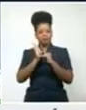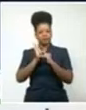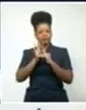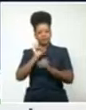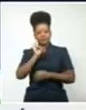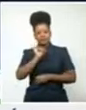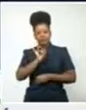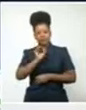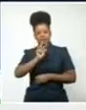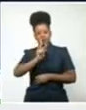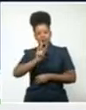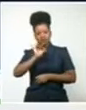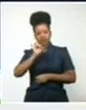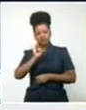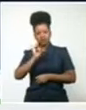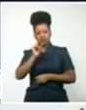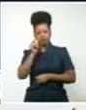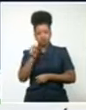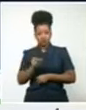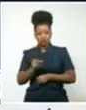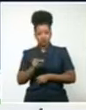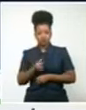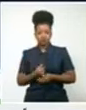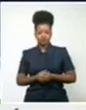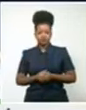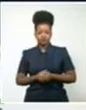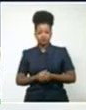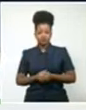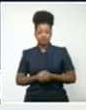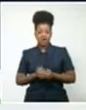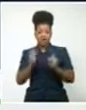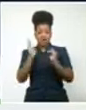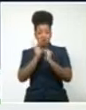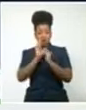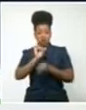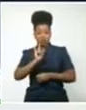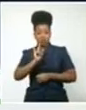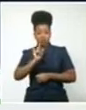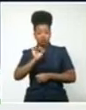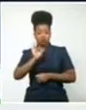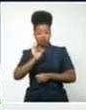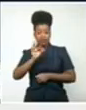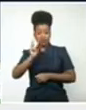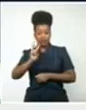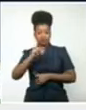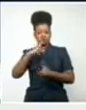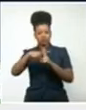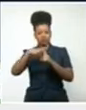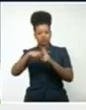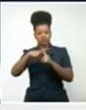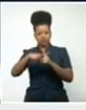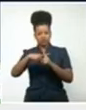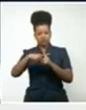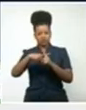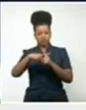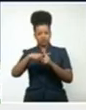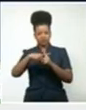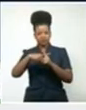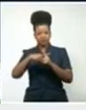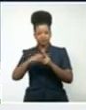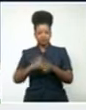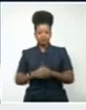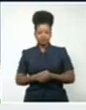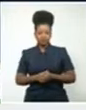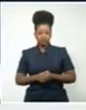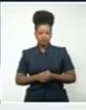1.737 personas de los 1.983 positivas que se han diagnosticado